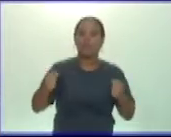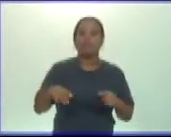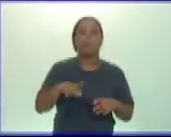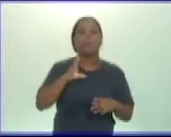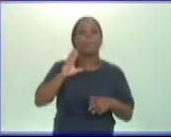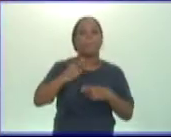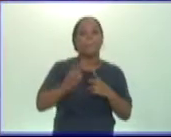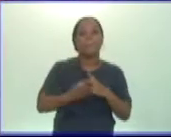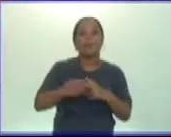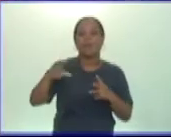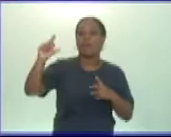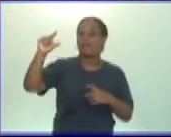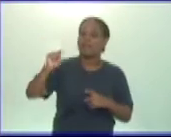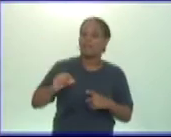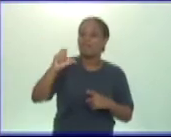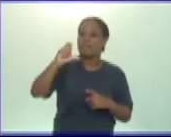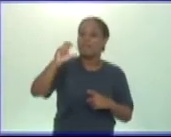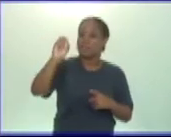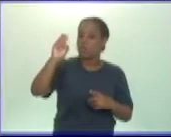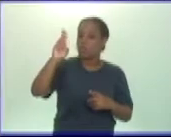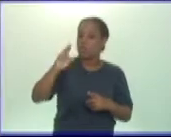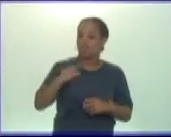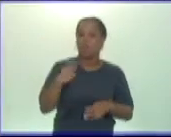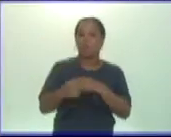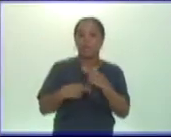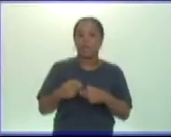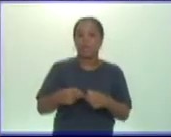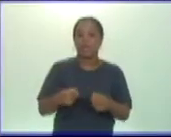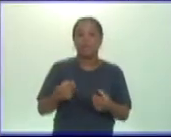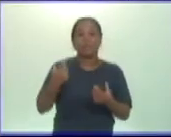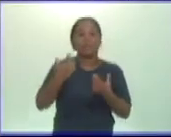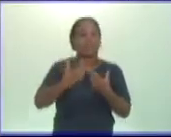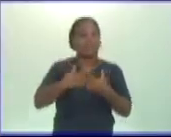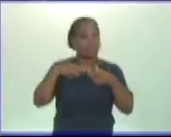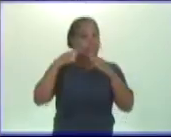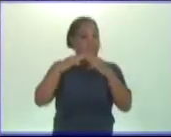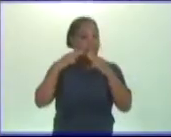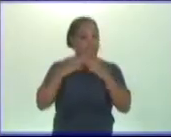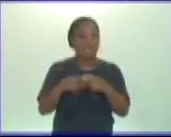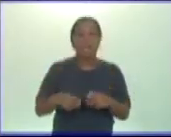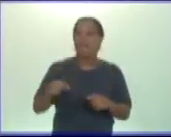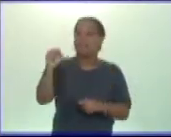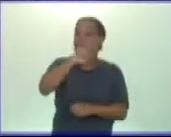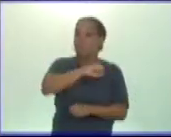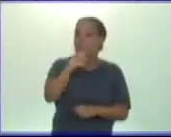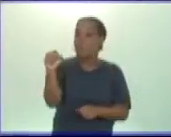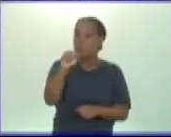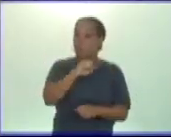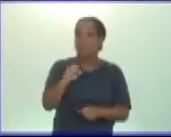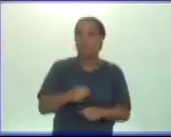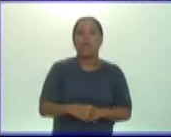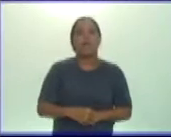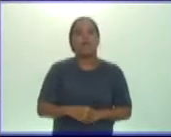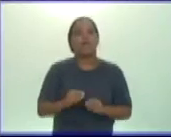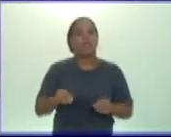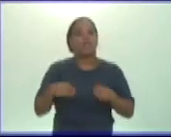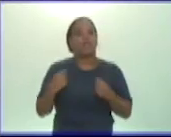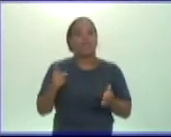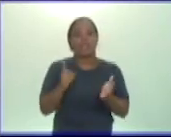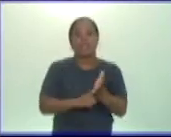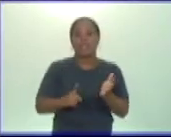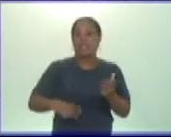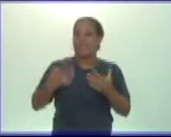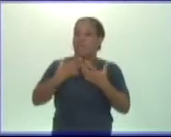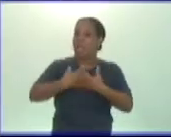por la quema de combustibles fósiles que calientan los hogares, vivan los automóviles y suministran energías a las